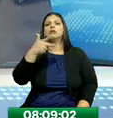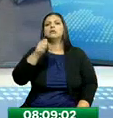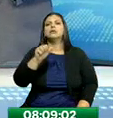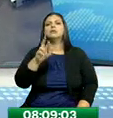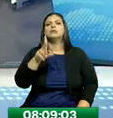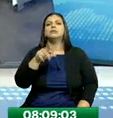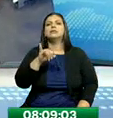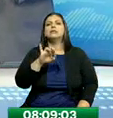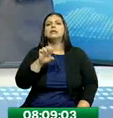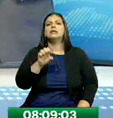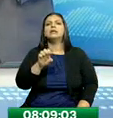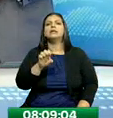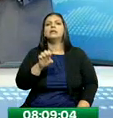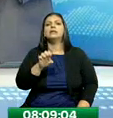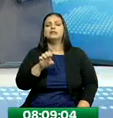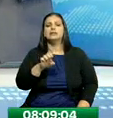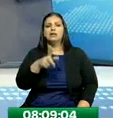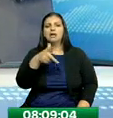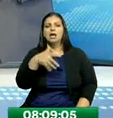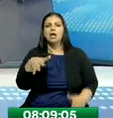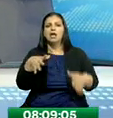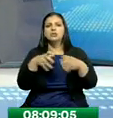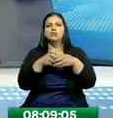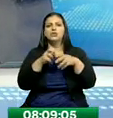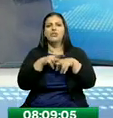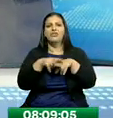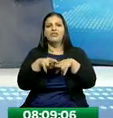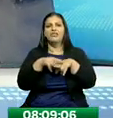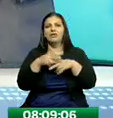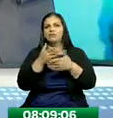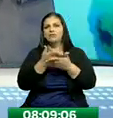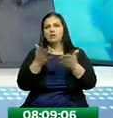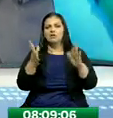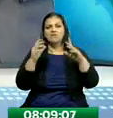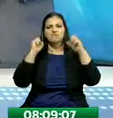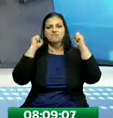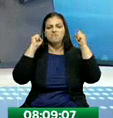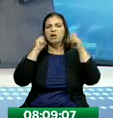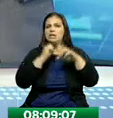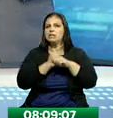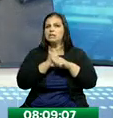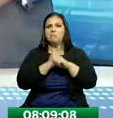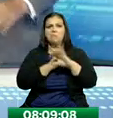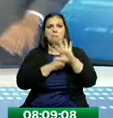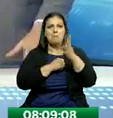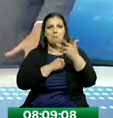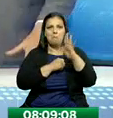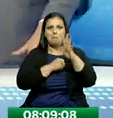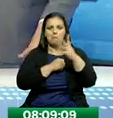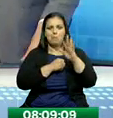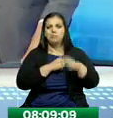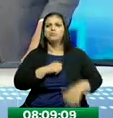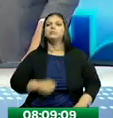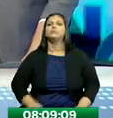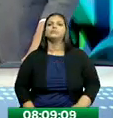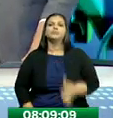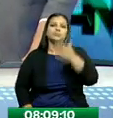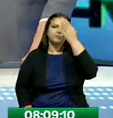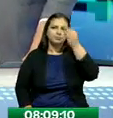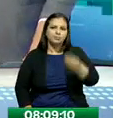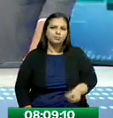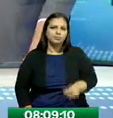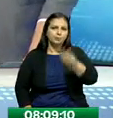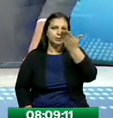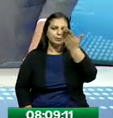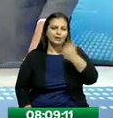a propósito de los taxistas que están en paro de este día. A ver, mi querido Charlie, muy buenos días. La información contigo,